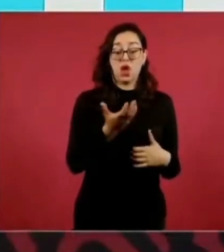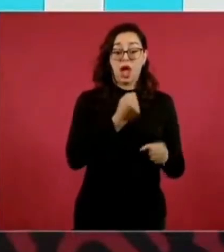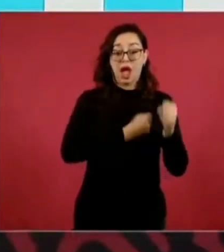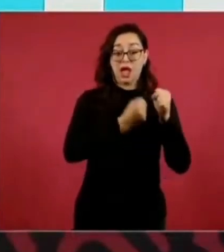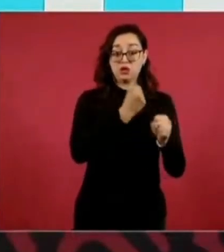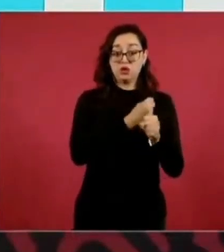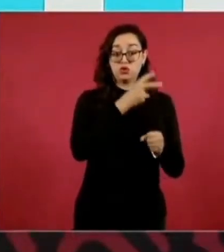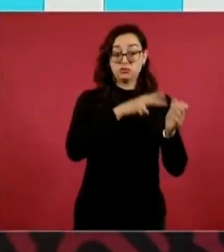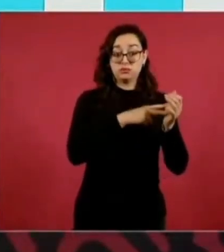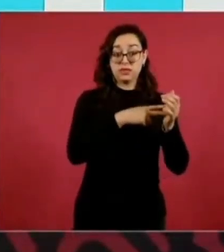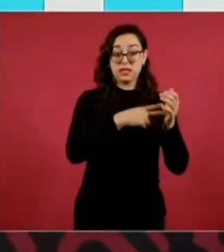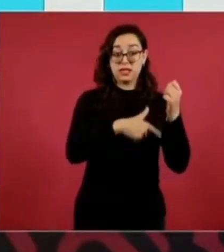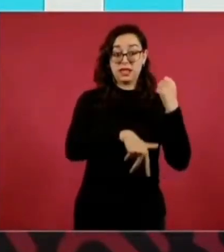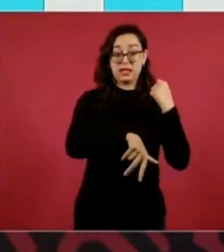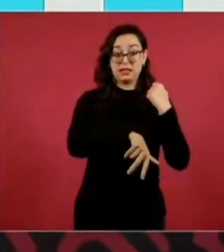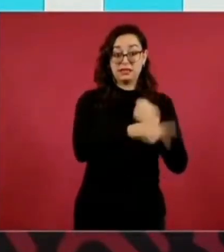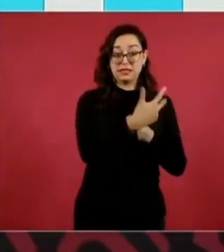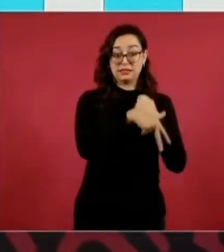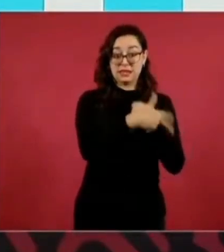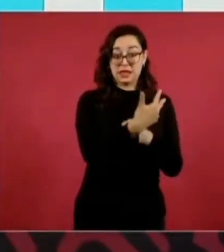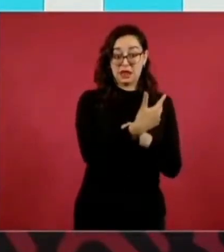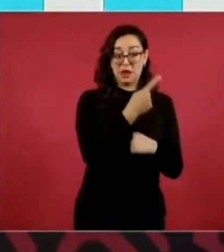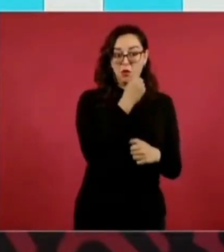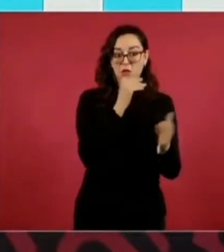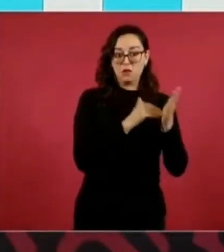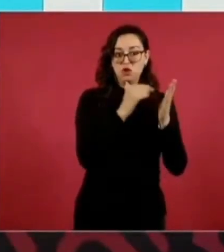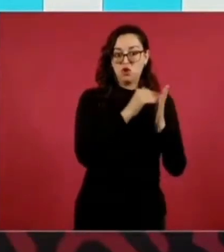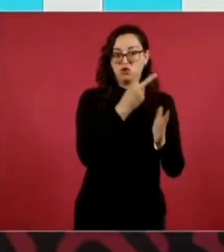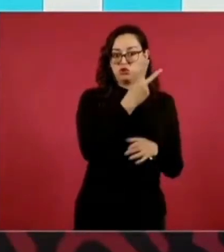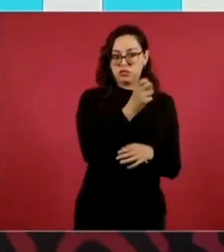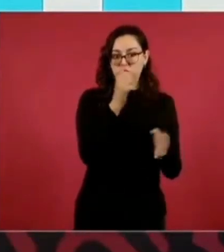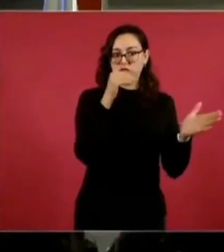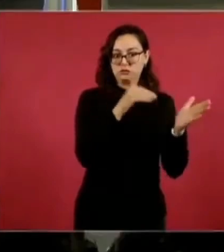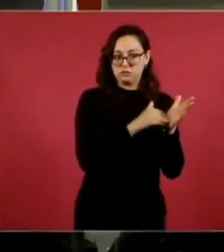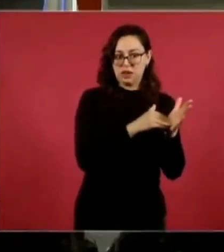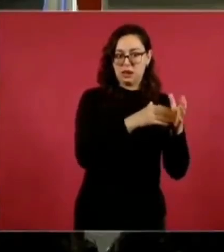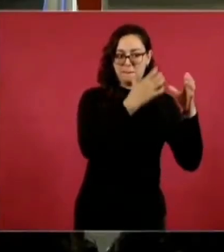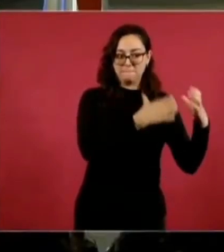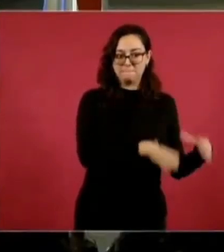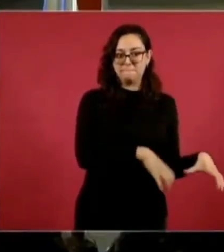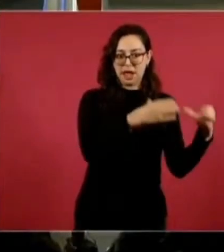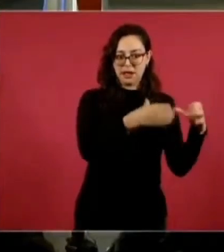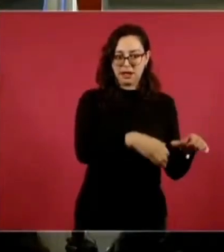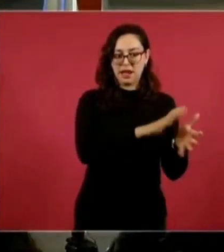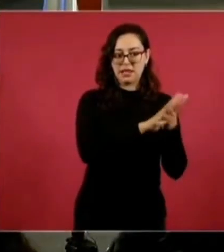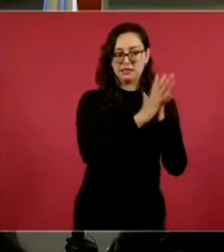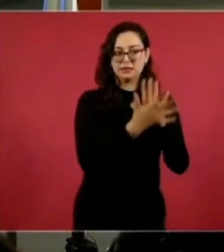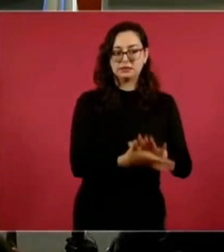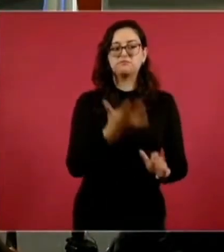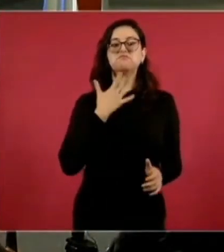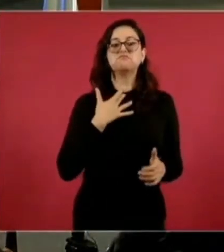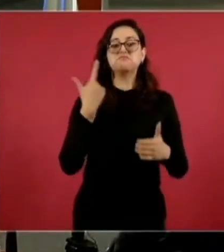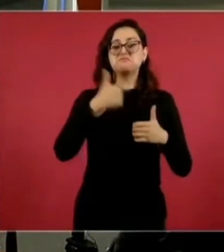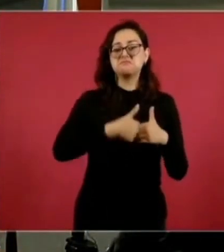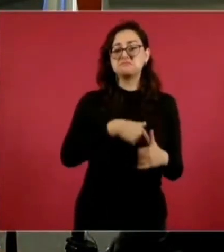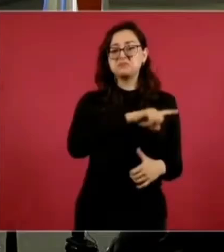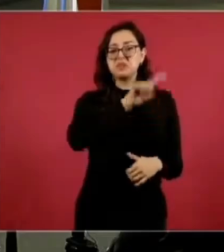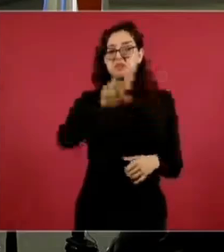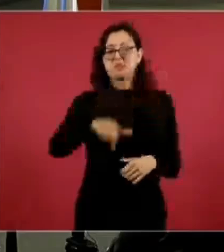1.224.000 barriles. Y miren, la falta de inversión, la falta de interés